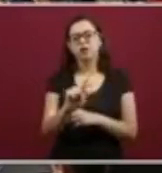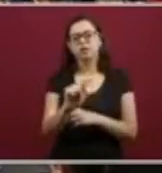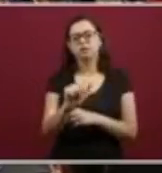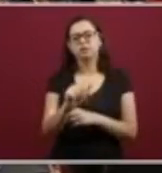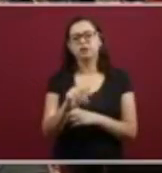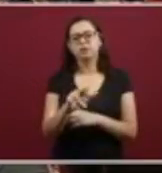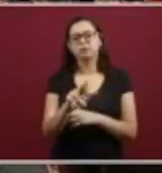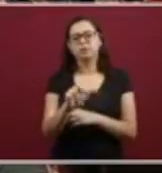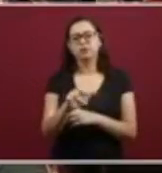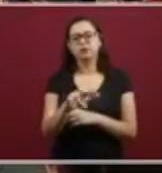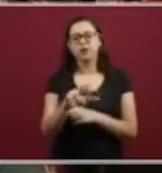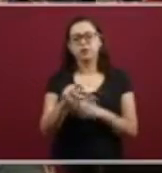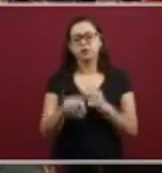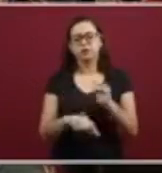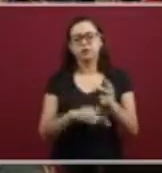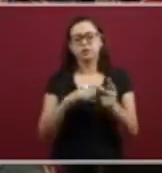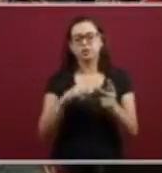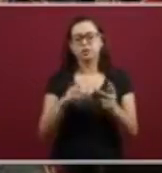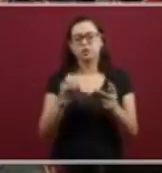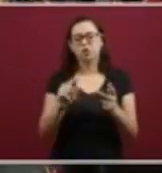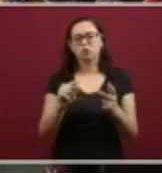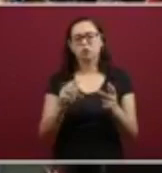Otón Salazar Ramírez.